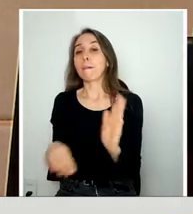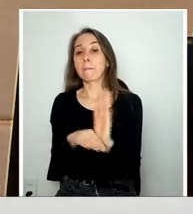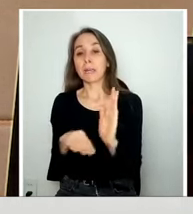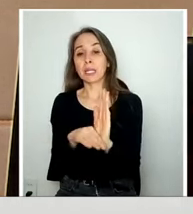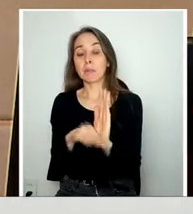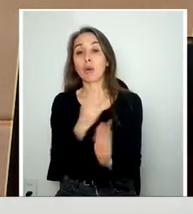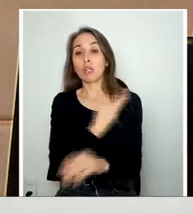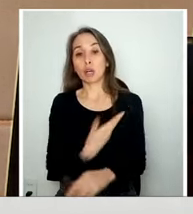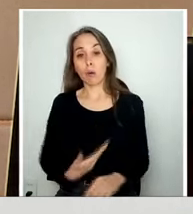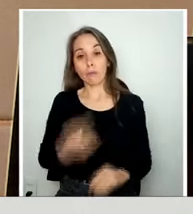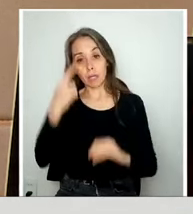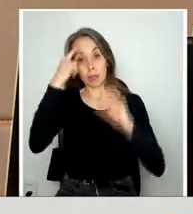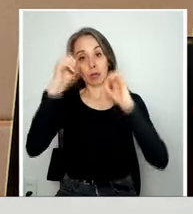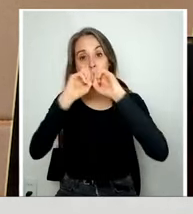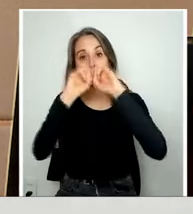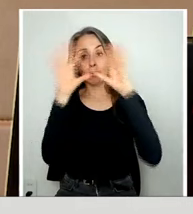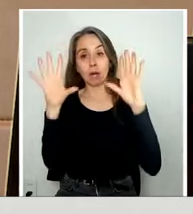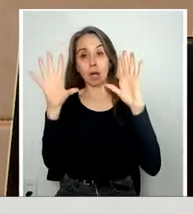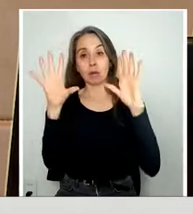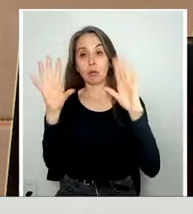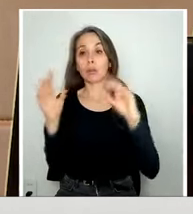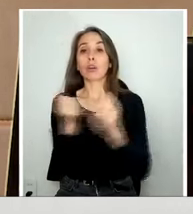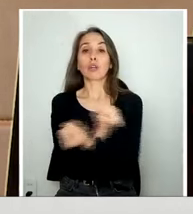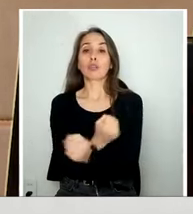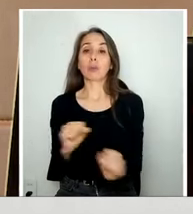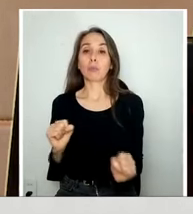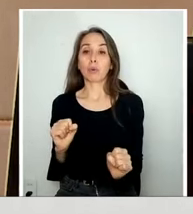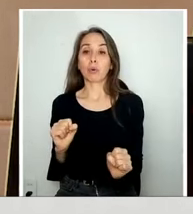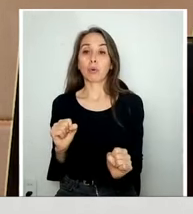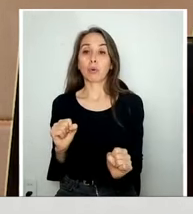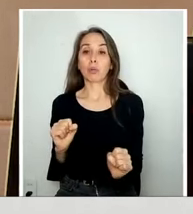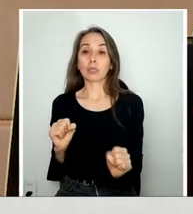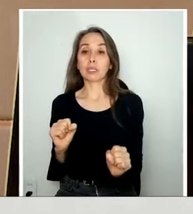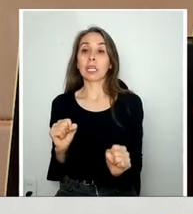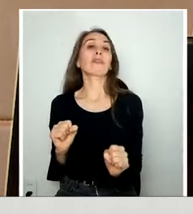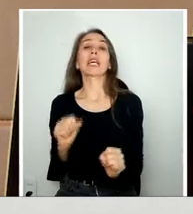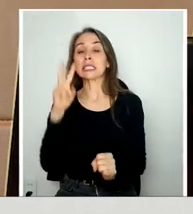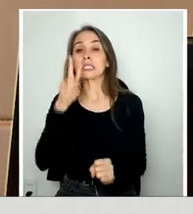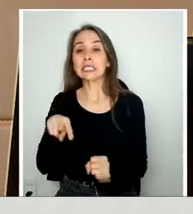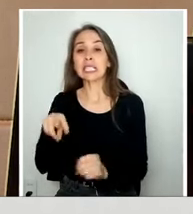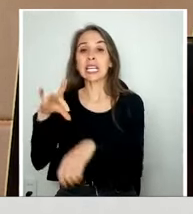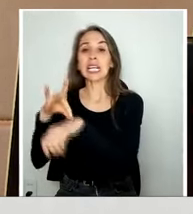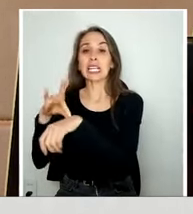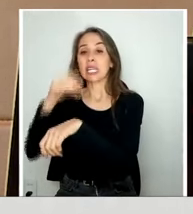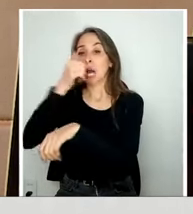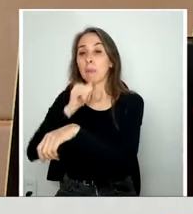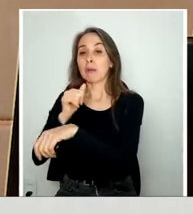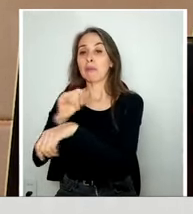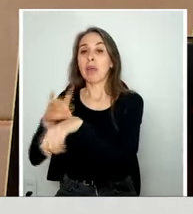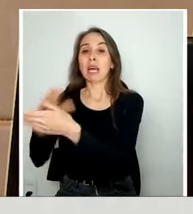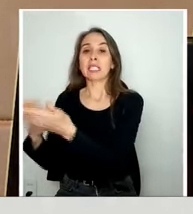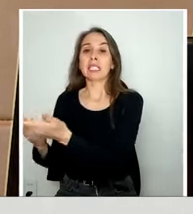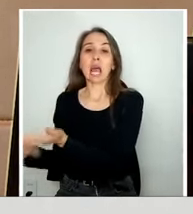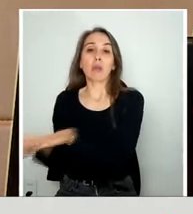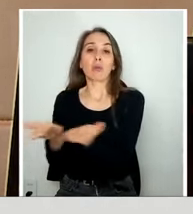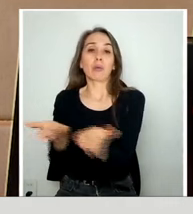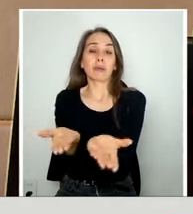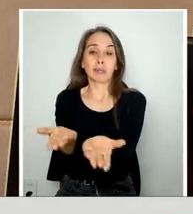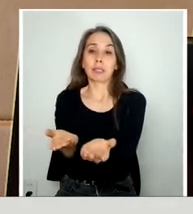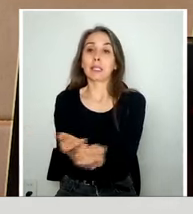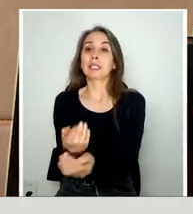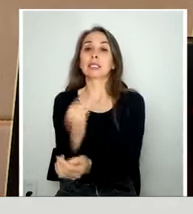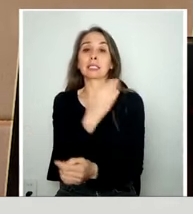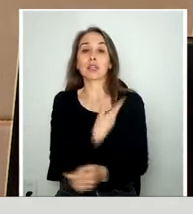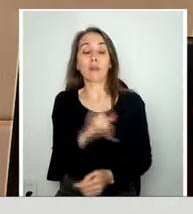que no es posible prescindir de los prestadores privados de salud y por lo tanto si no tiene esa convicción